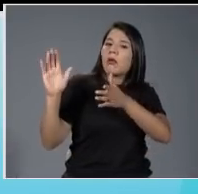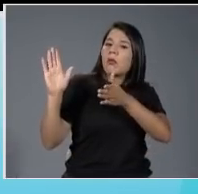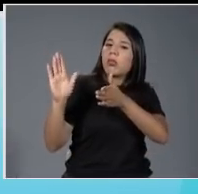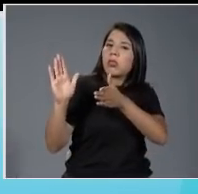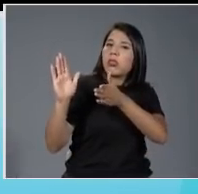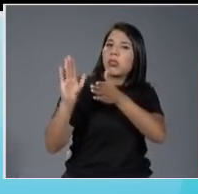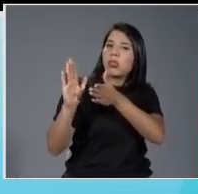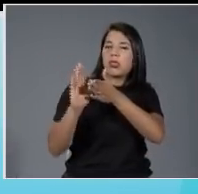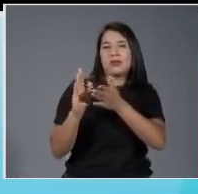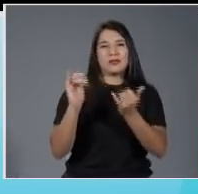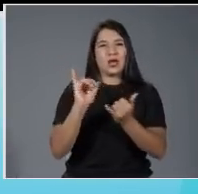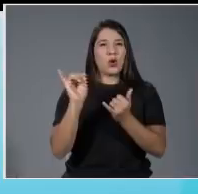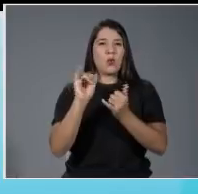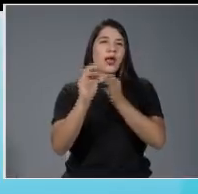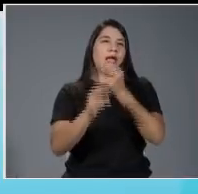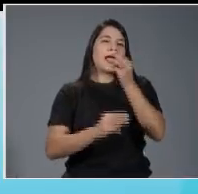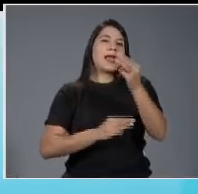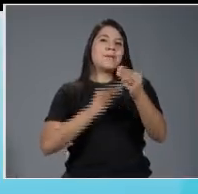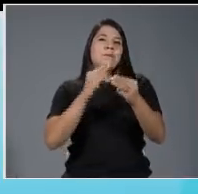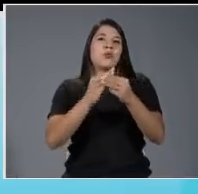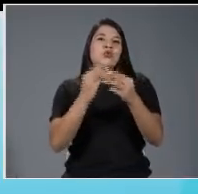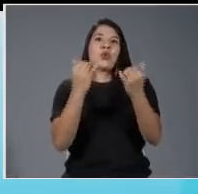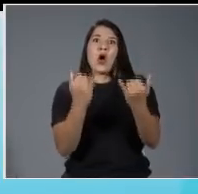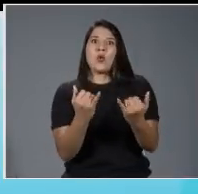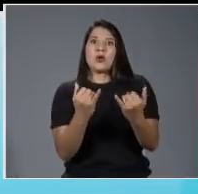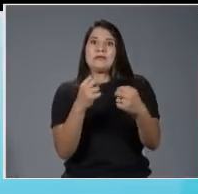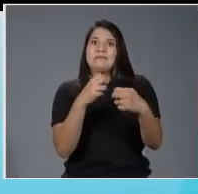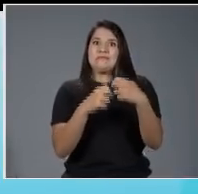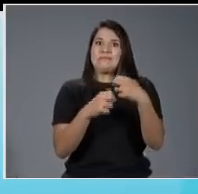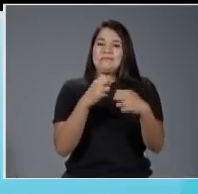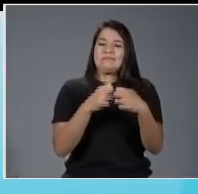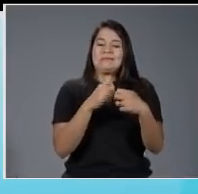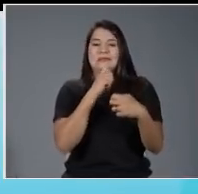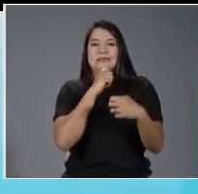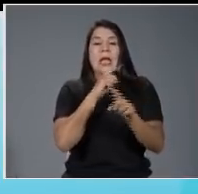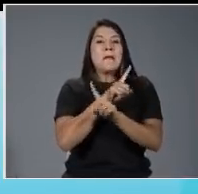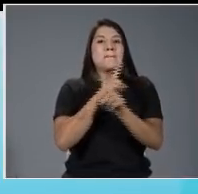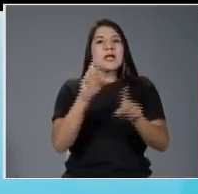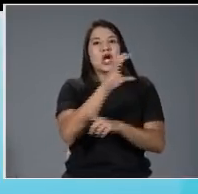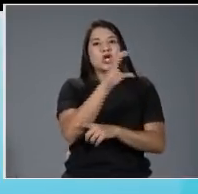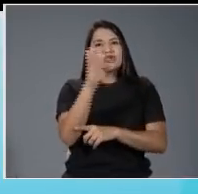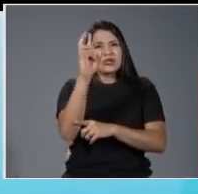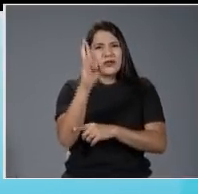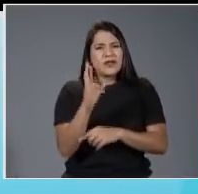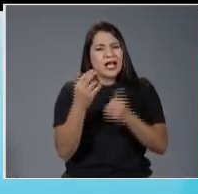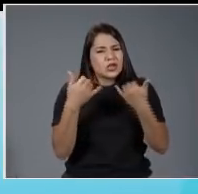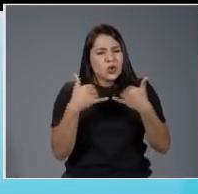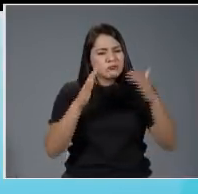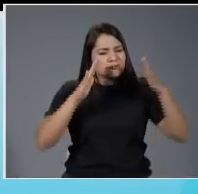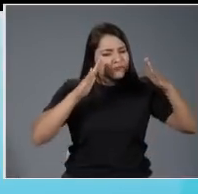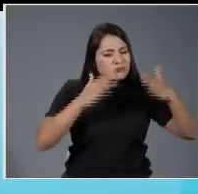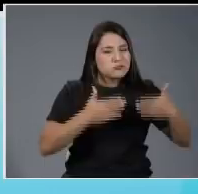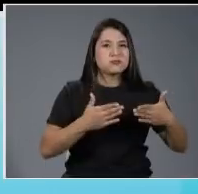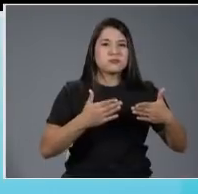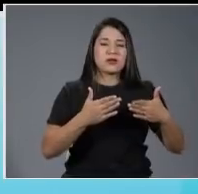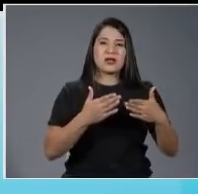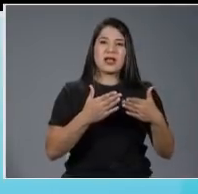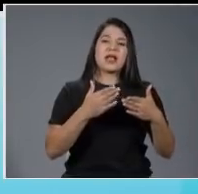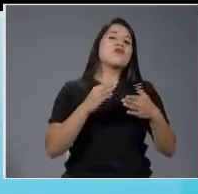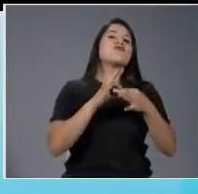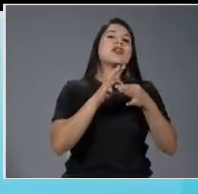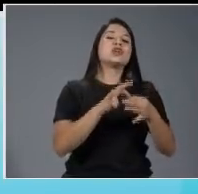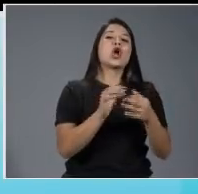planeta de otro tipo de naturaleza, pero Costa Rica sigue poniendo mucha intensidad en la importancia que tiene que ver